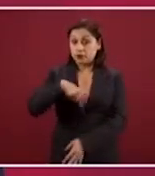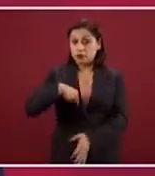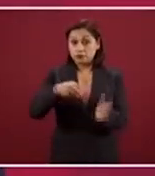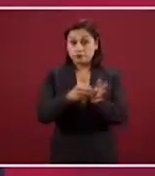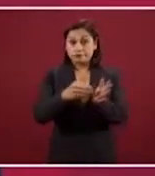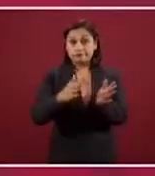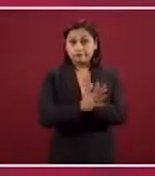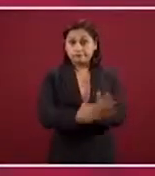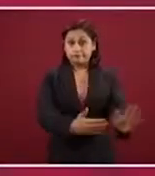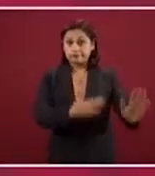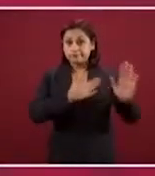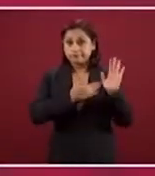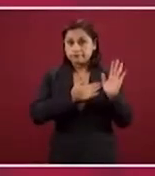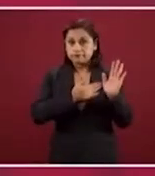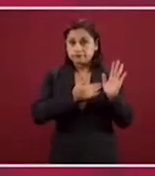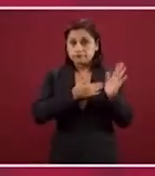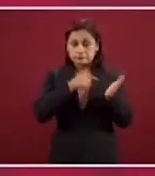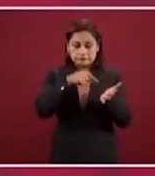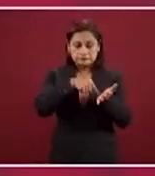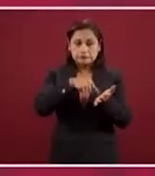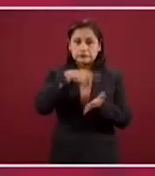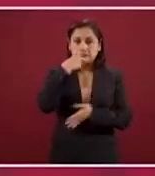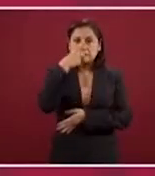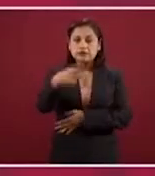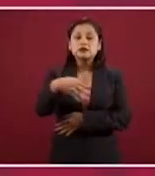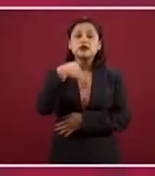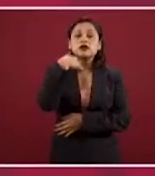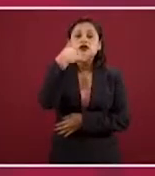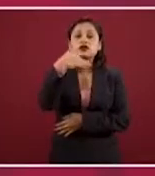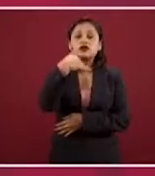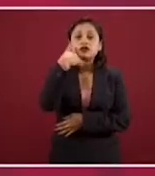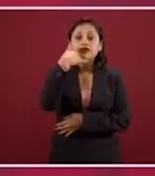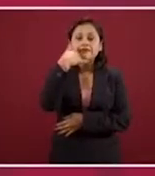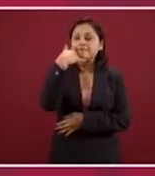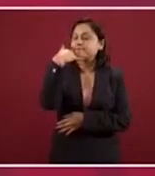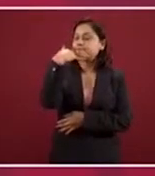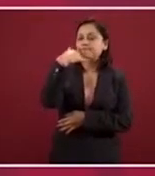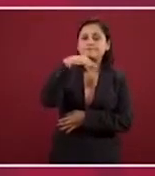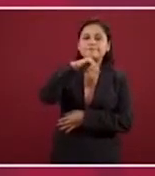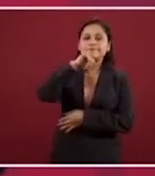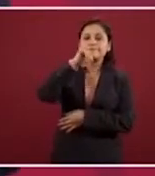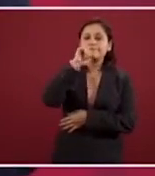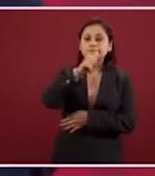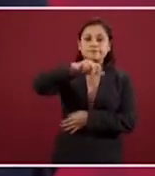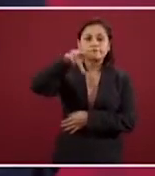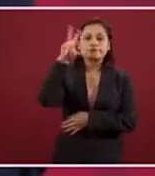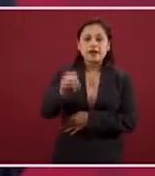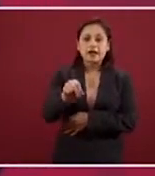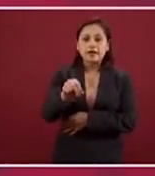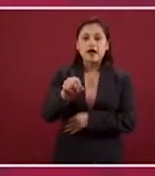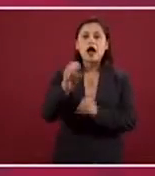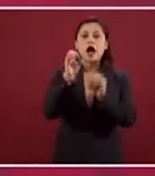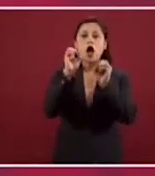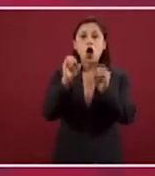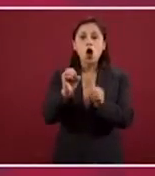no se tolera la corrupción, la impunidad, ni de mi familia.